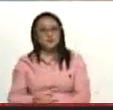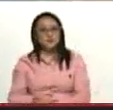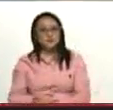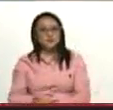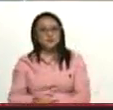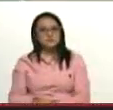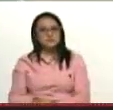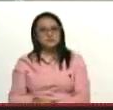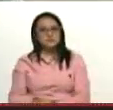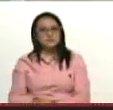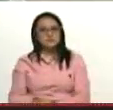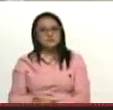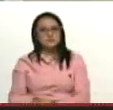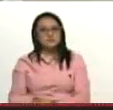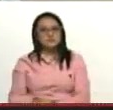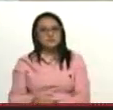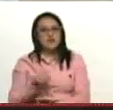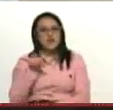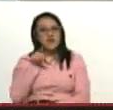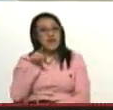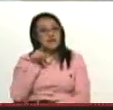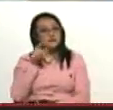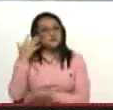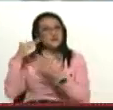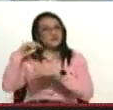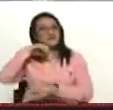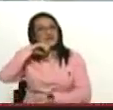eso era un constructo colonial